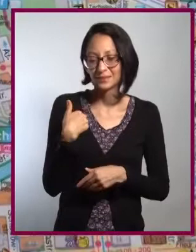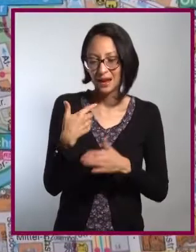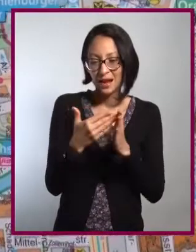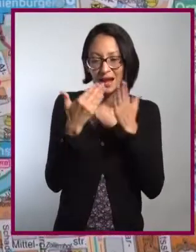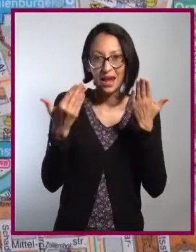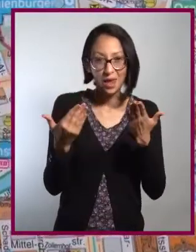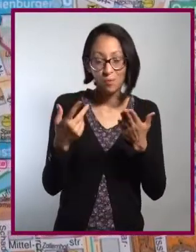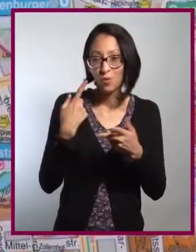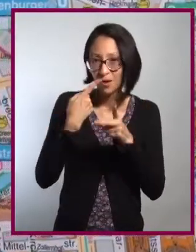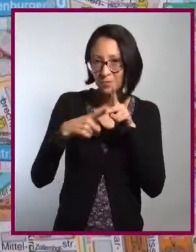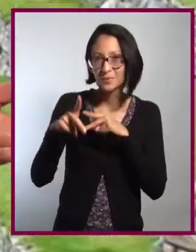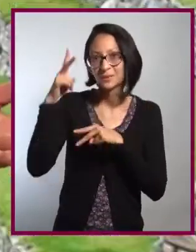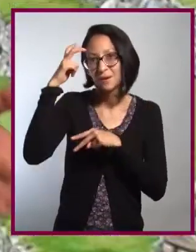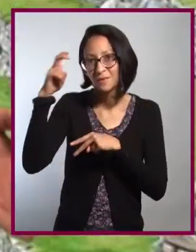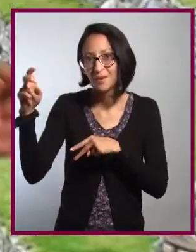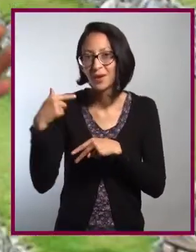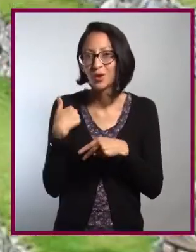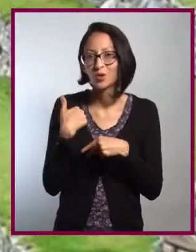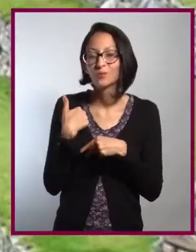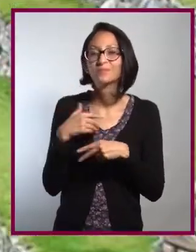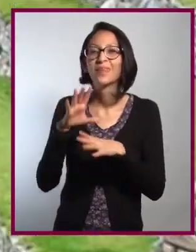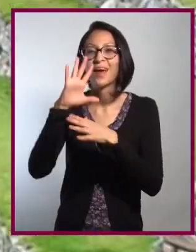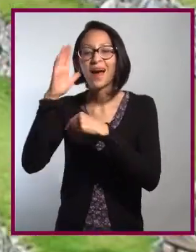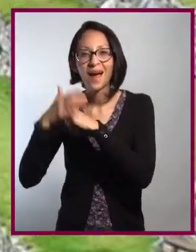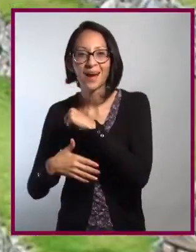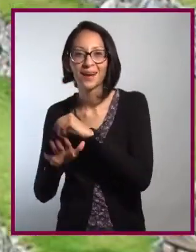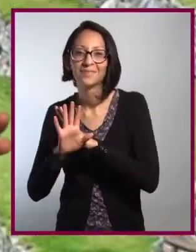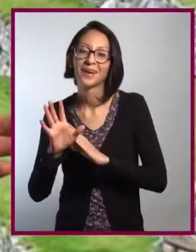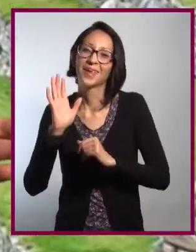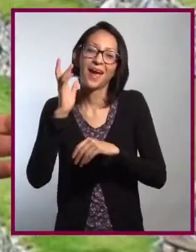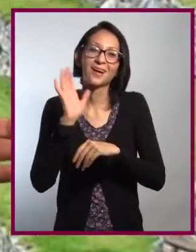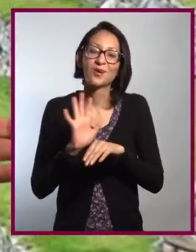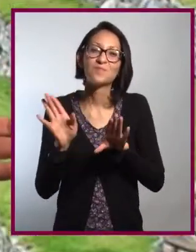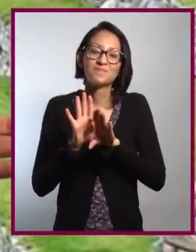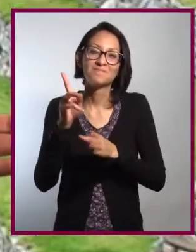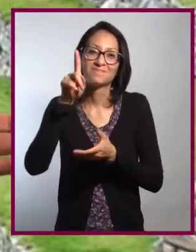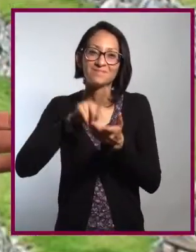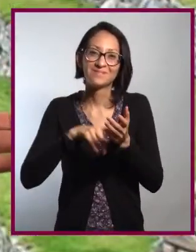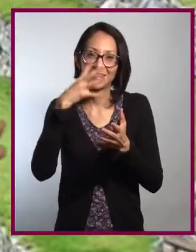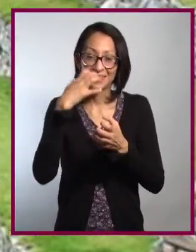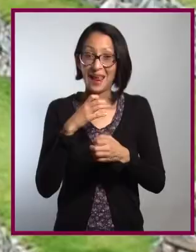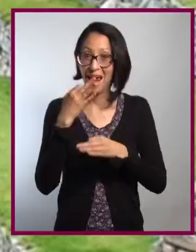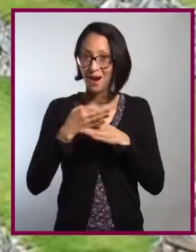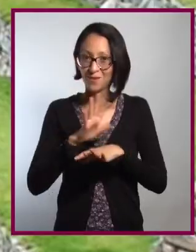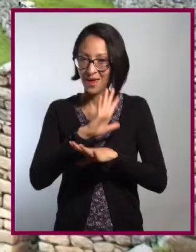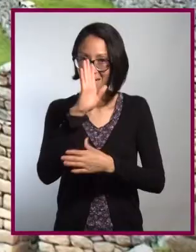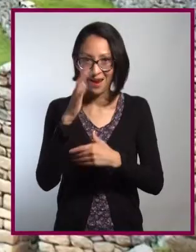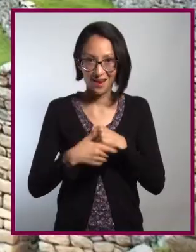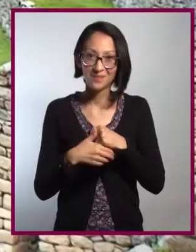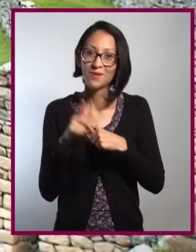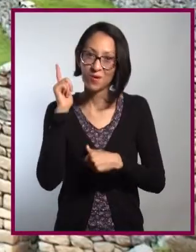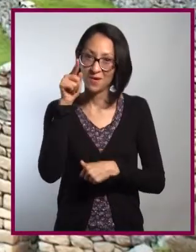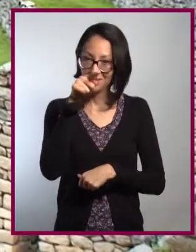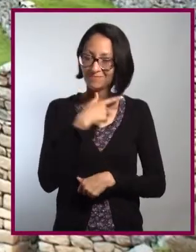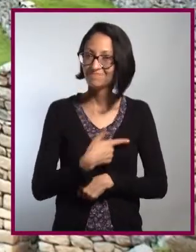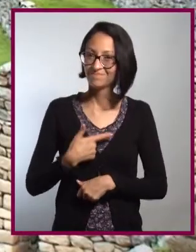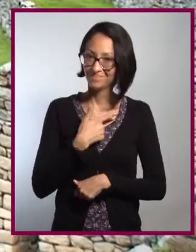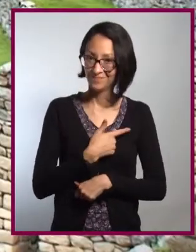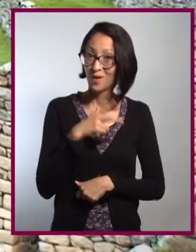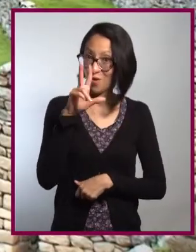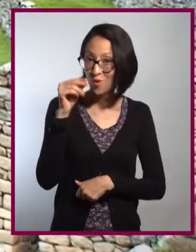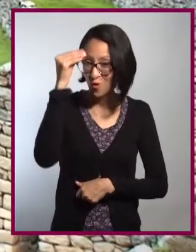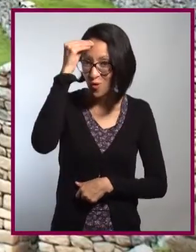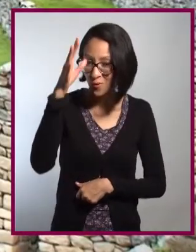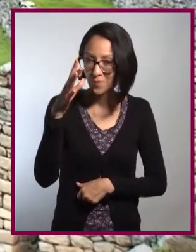y se termina con melancolía. Terminamos este programa y esperamos que te haya gustado. No olvides que nos